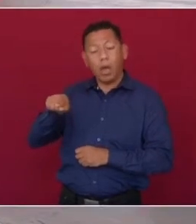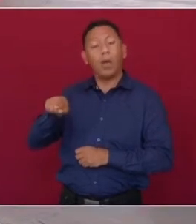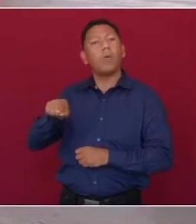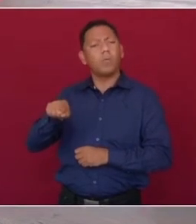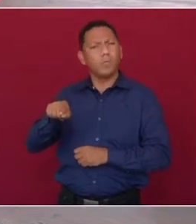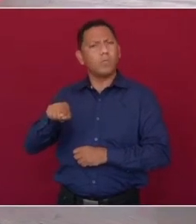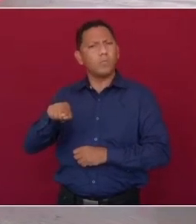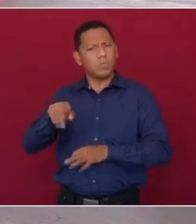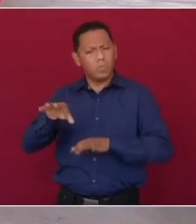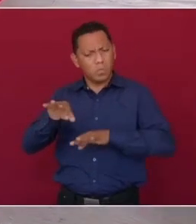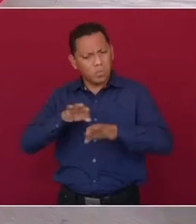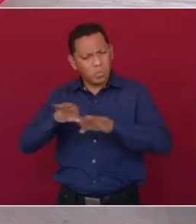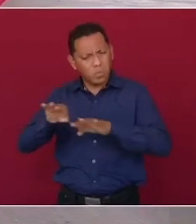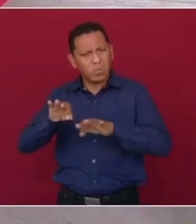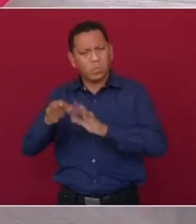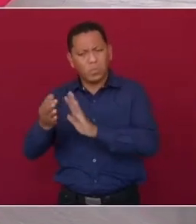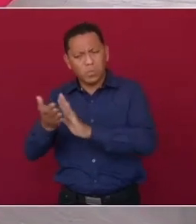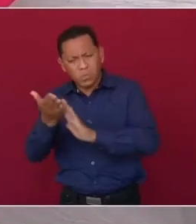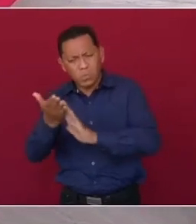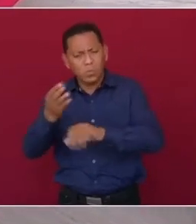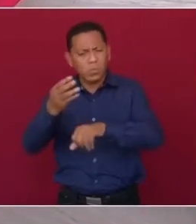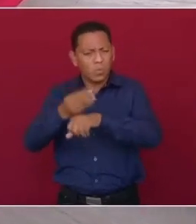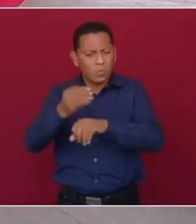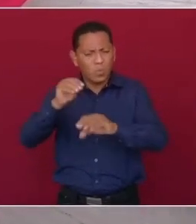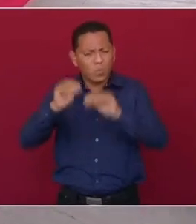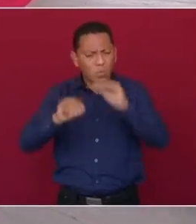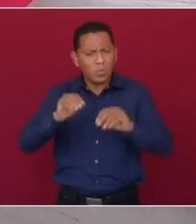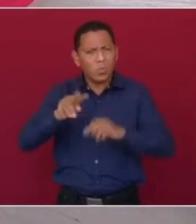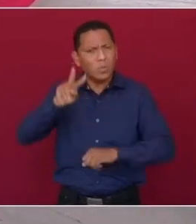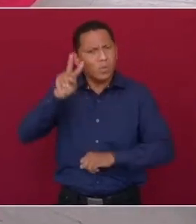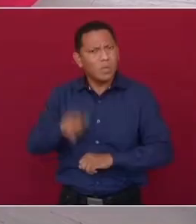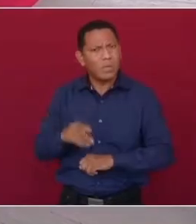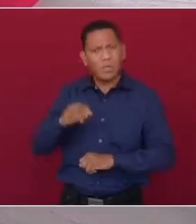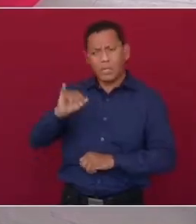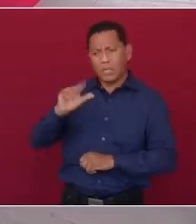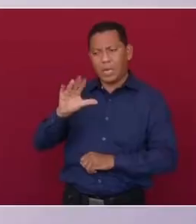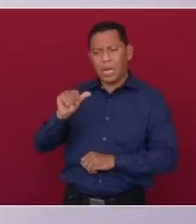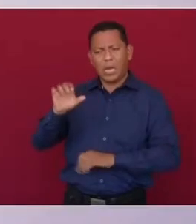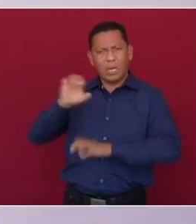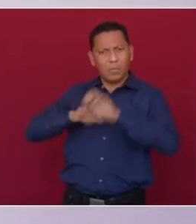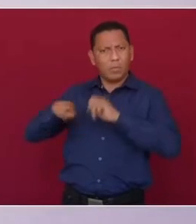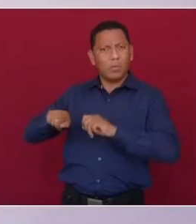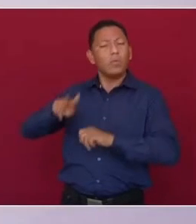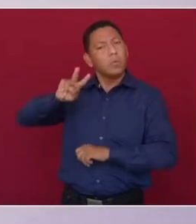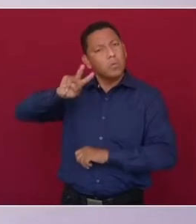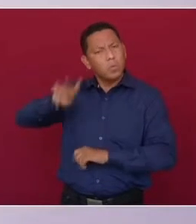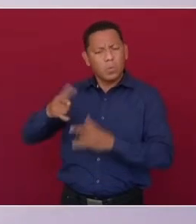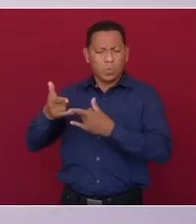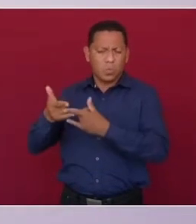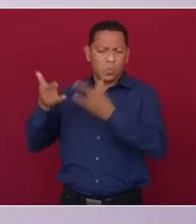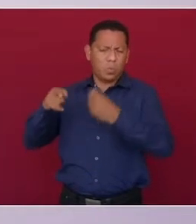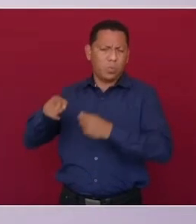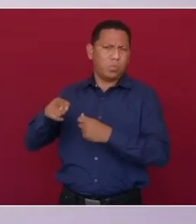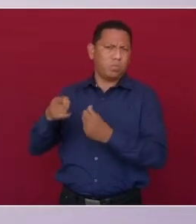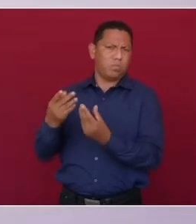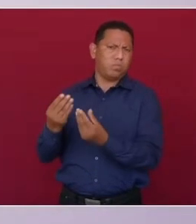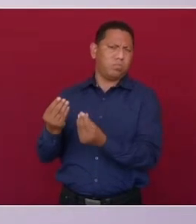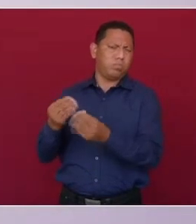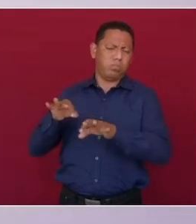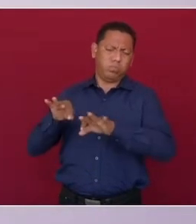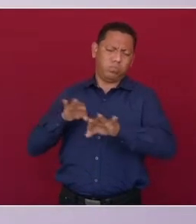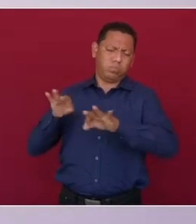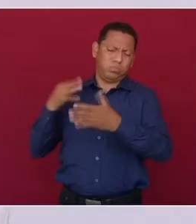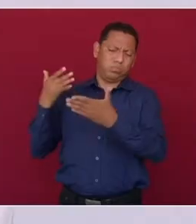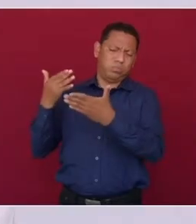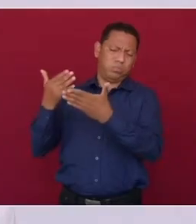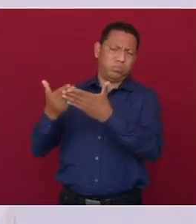que tiene un historial de experiencia, de